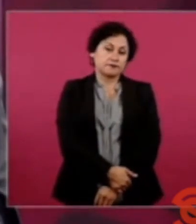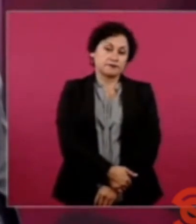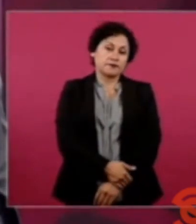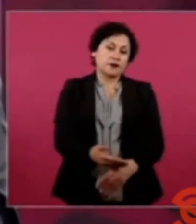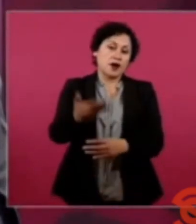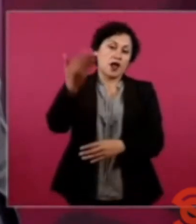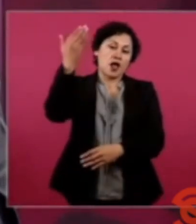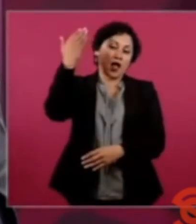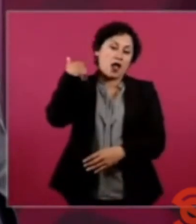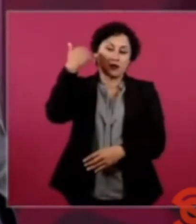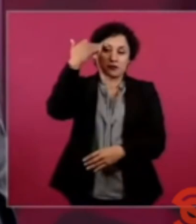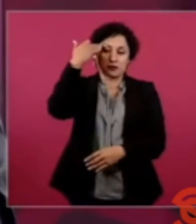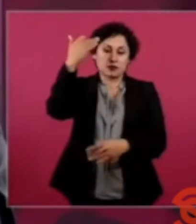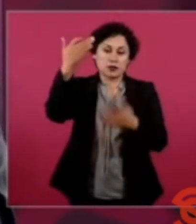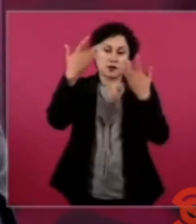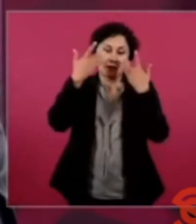renunciar